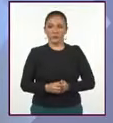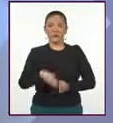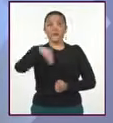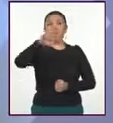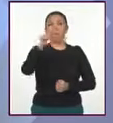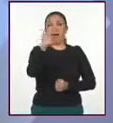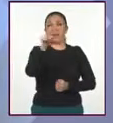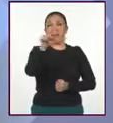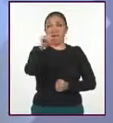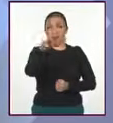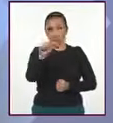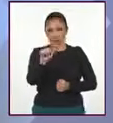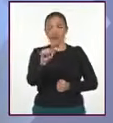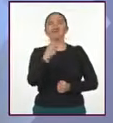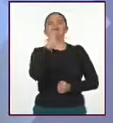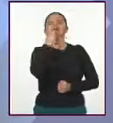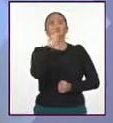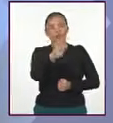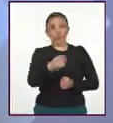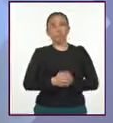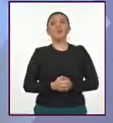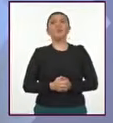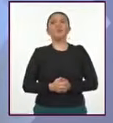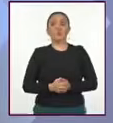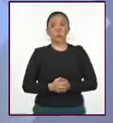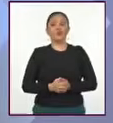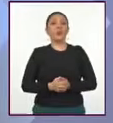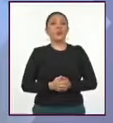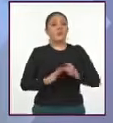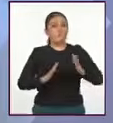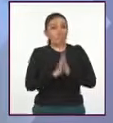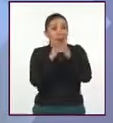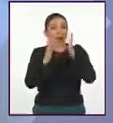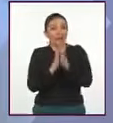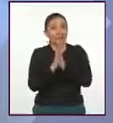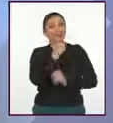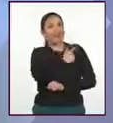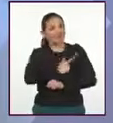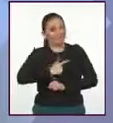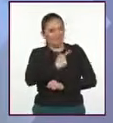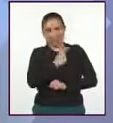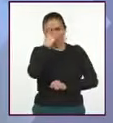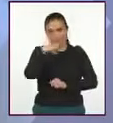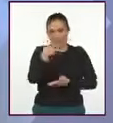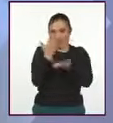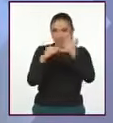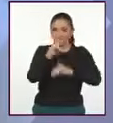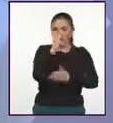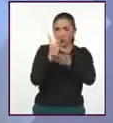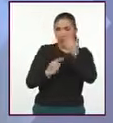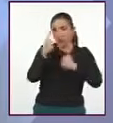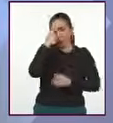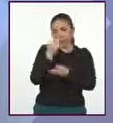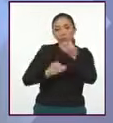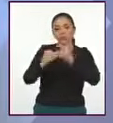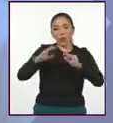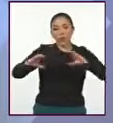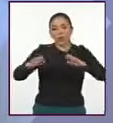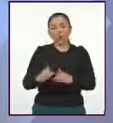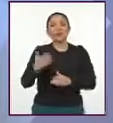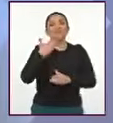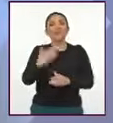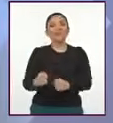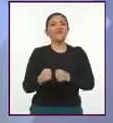Magdalena Colín tiene un comentario. Ella dice, participando con agrado en el desarrollo del programa que enriquece a toda la comunidad